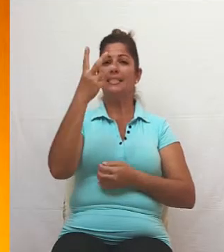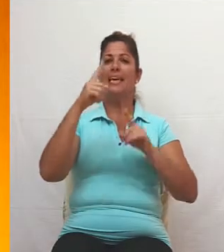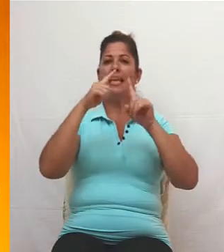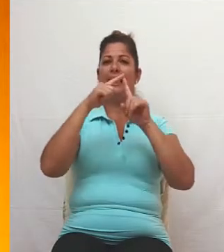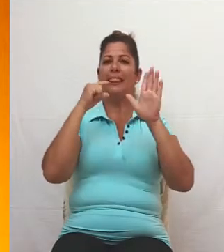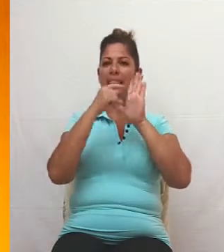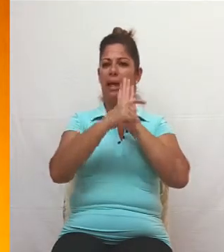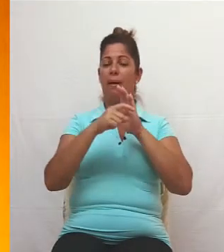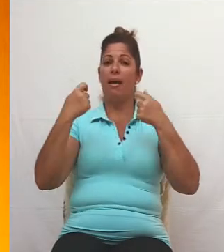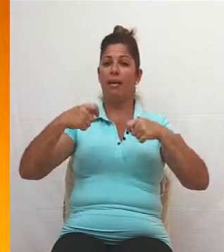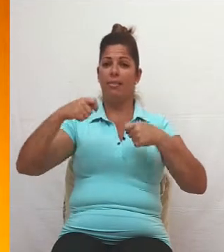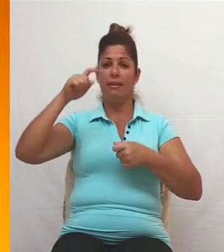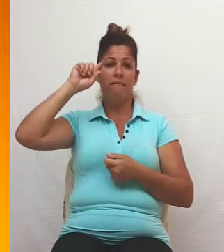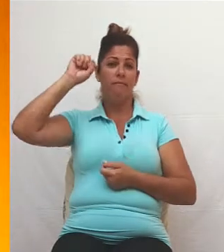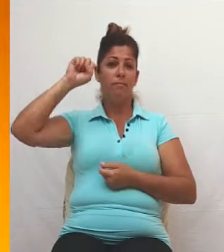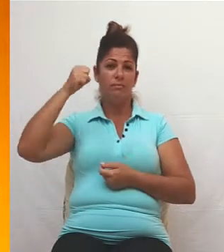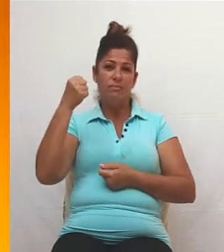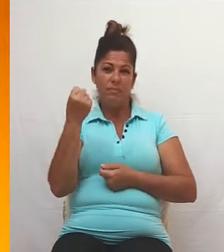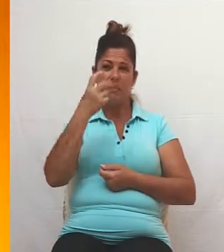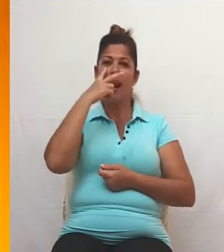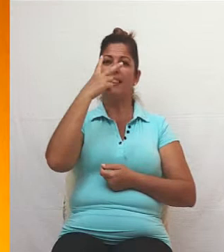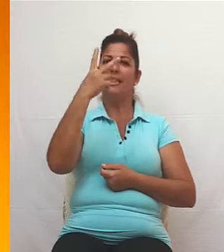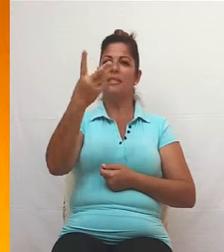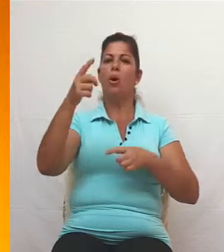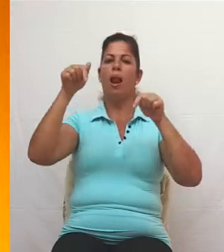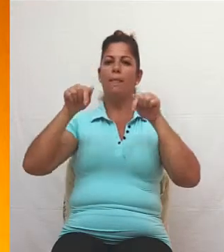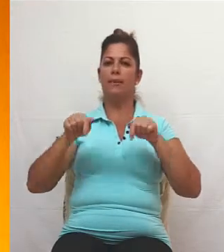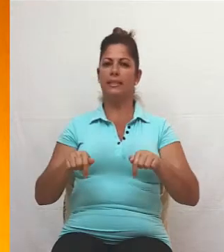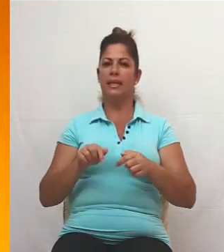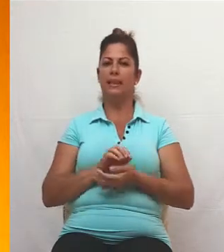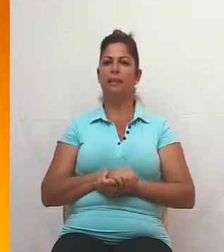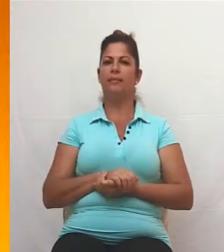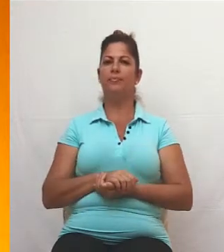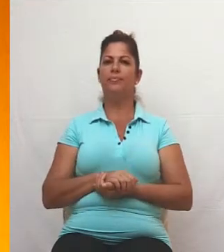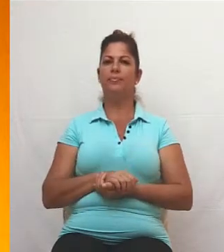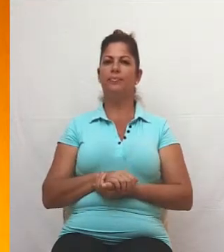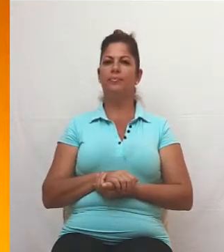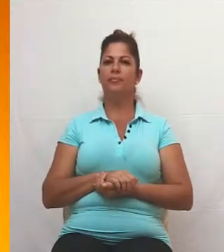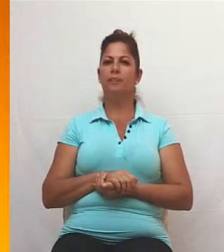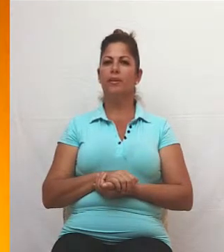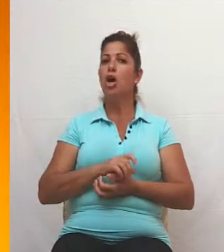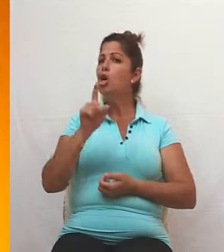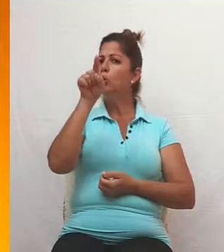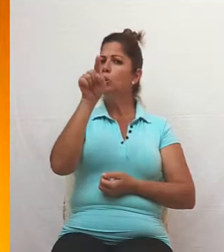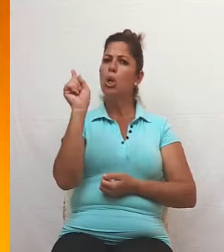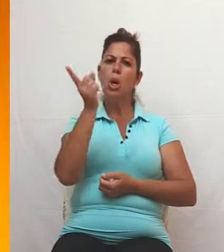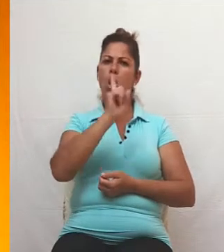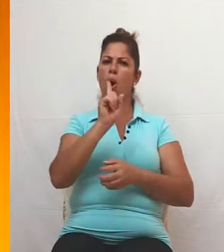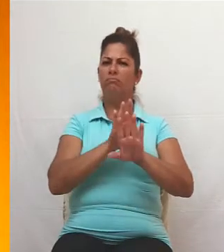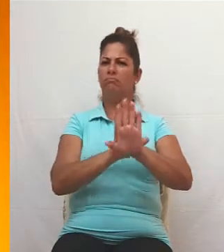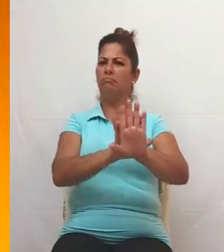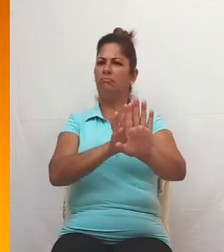el tercer tema que hemos de tener en cuenta para atender al presente no